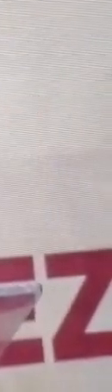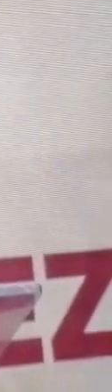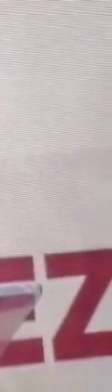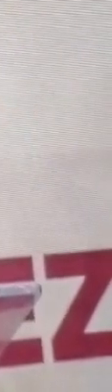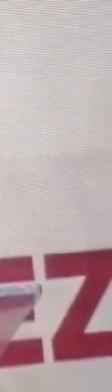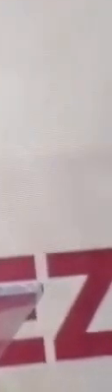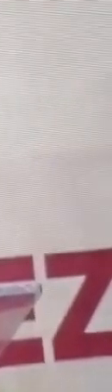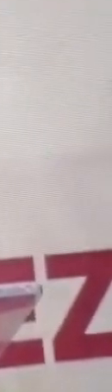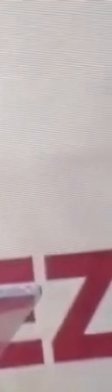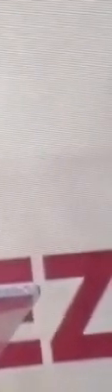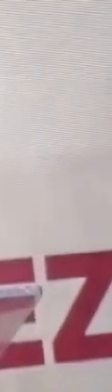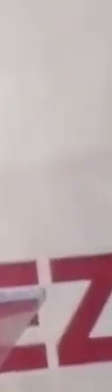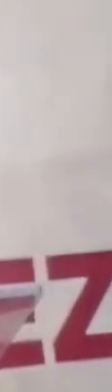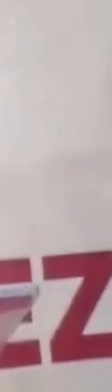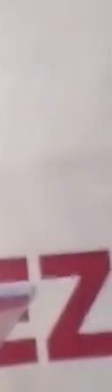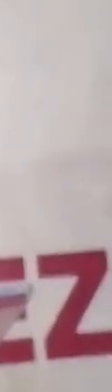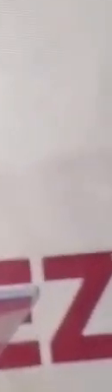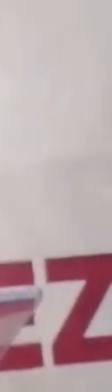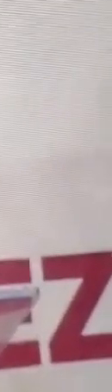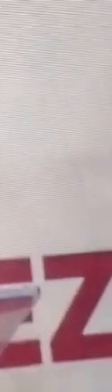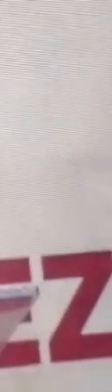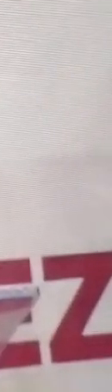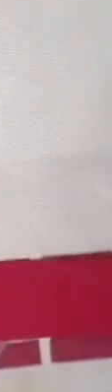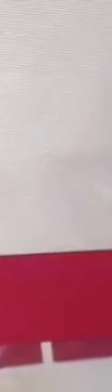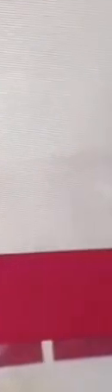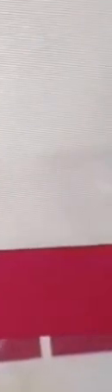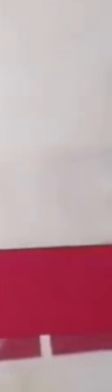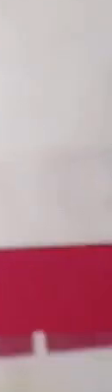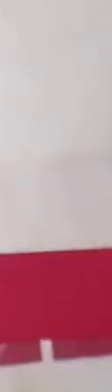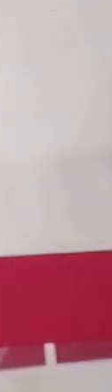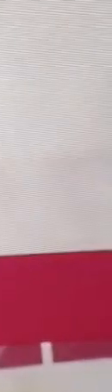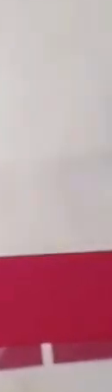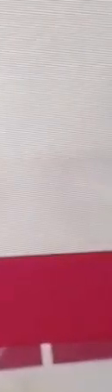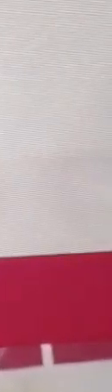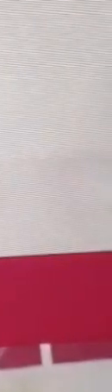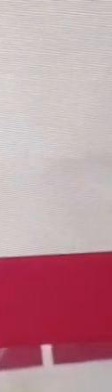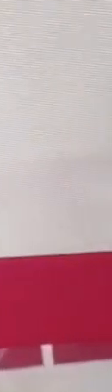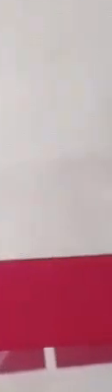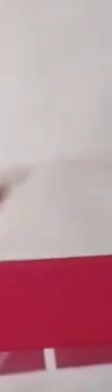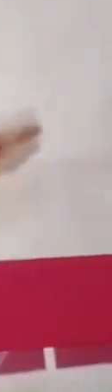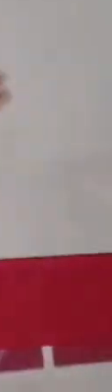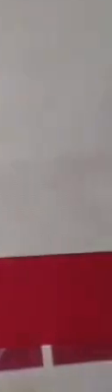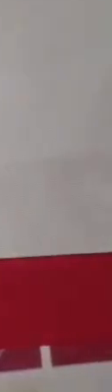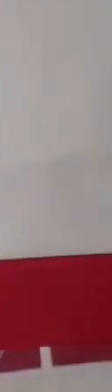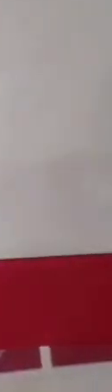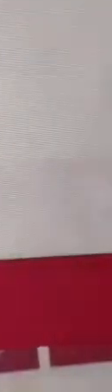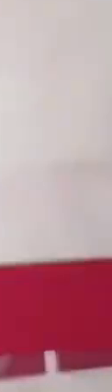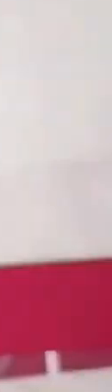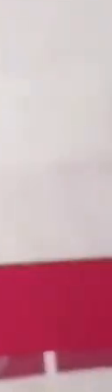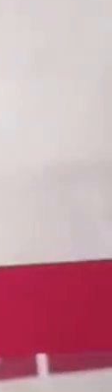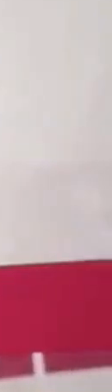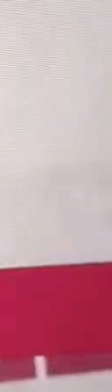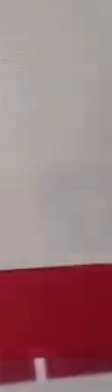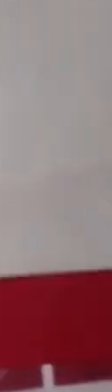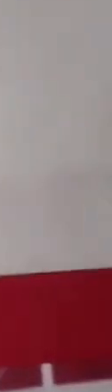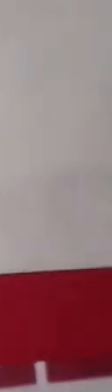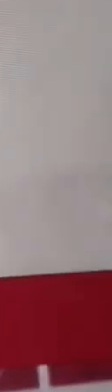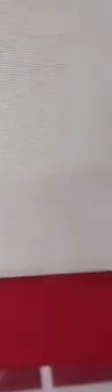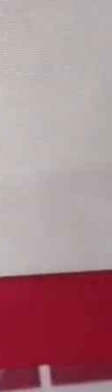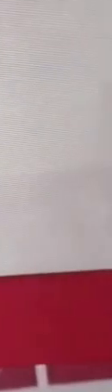ha hecho bastante mucho tiempo, ¿no? Y mucho trabajo que hemos estado haciendo. Y bueno, vamos a presentar con